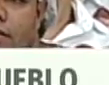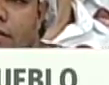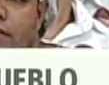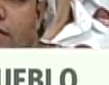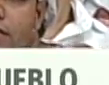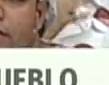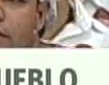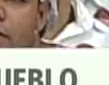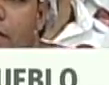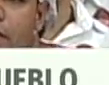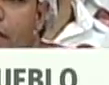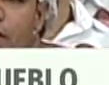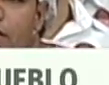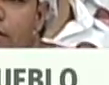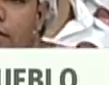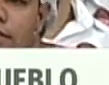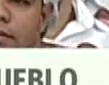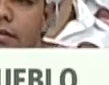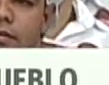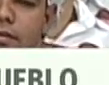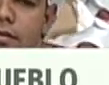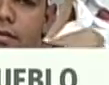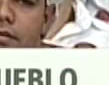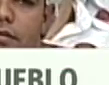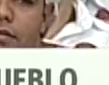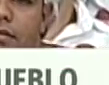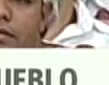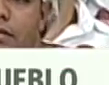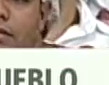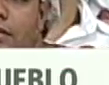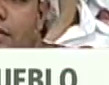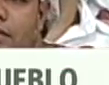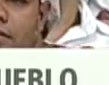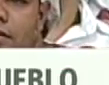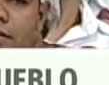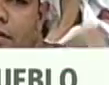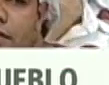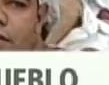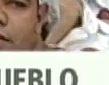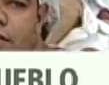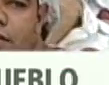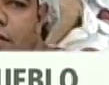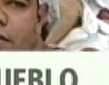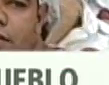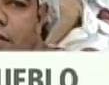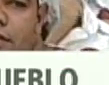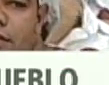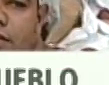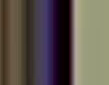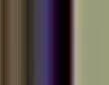todas y tenemos una situación bastante comprometida por eso esto esfuerzo que estamos haciendo